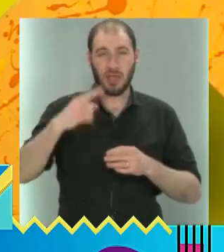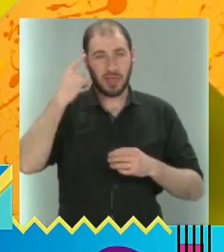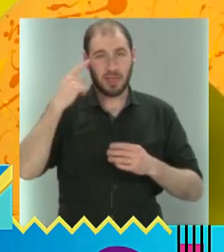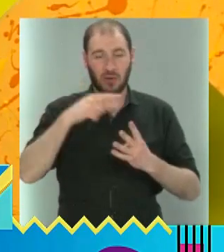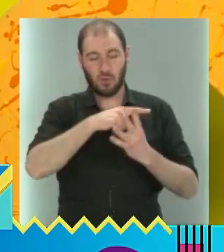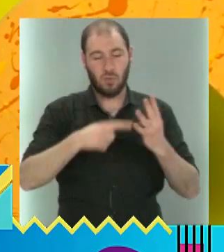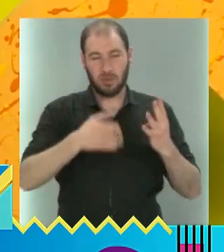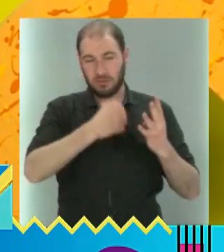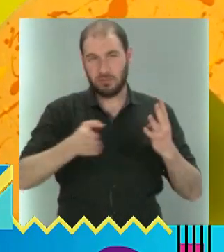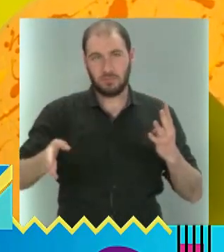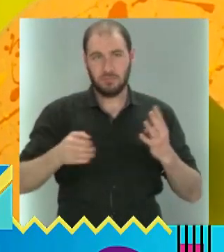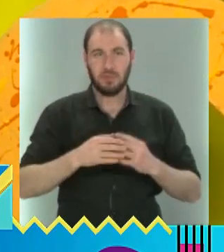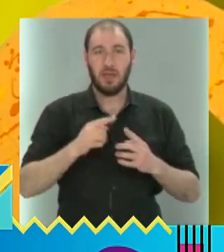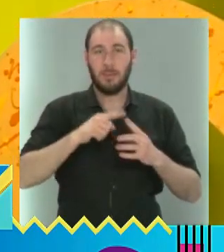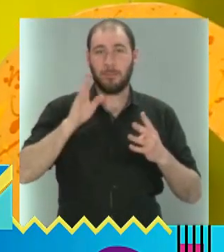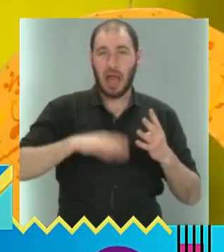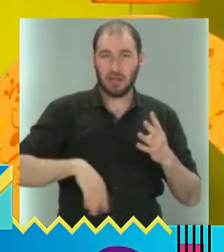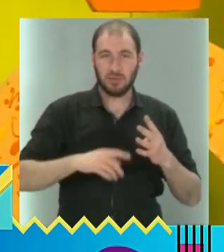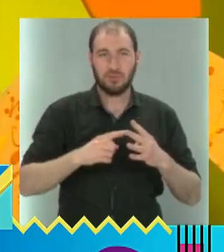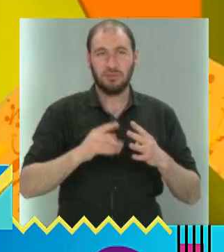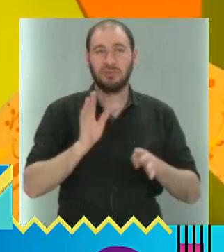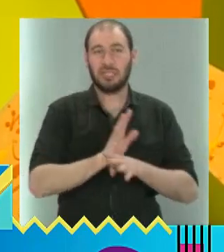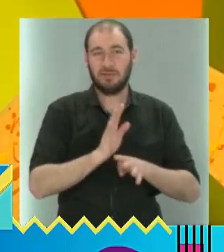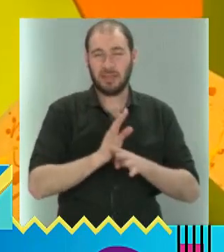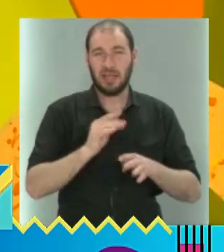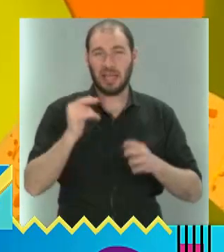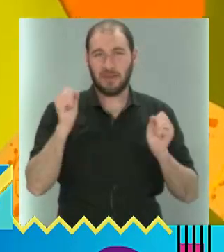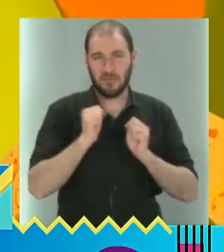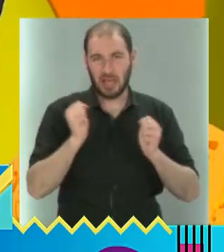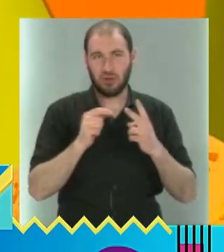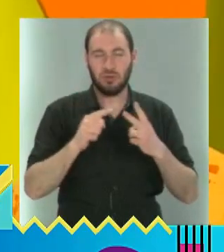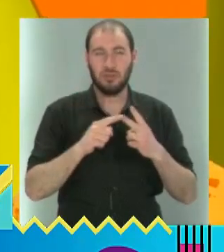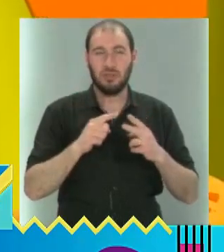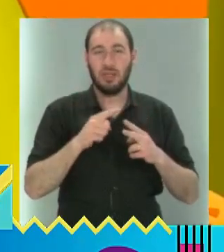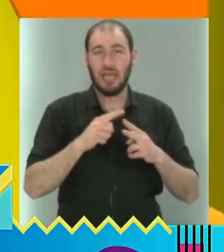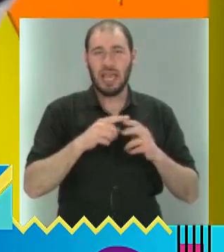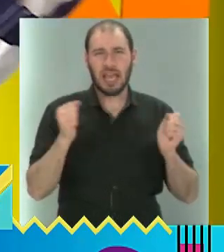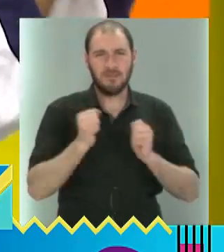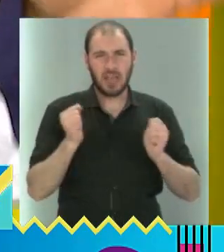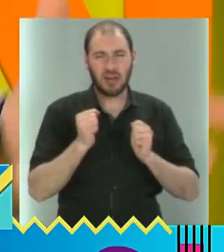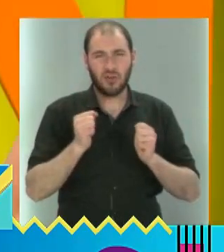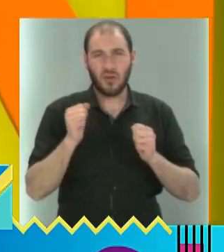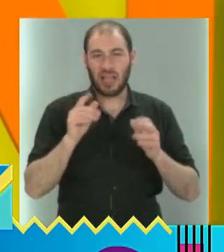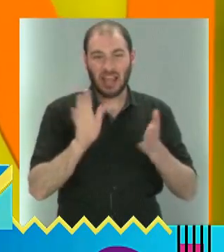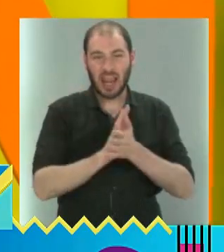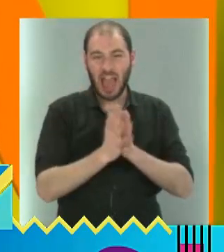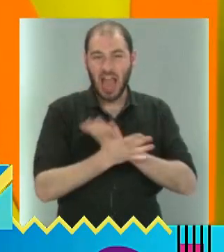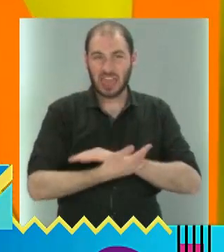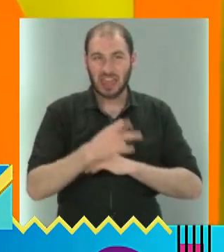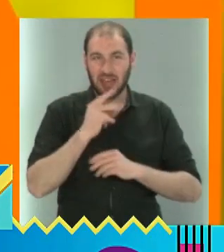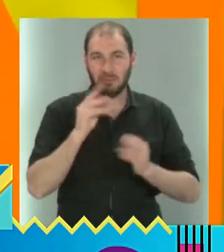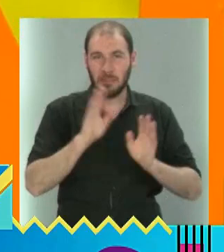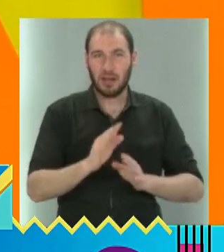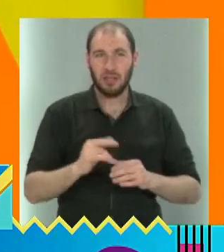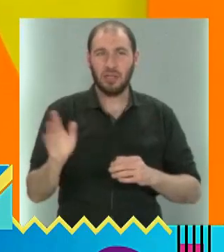cuatro estaciones. El blanco, que es el invierno, donde el invierno no tiene nada todavía preparado